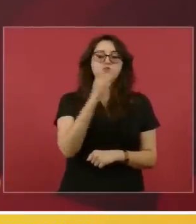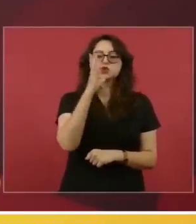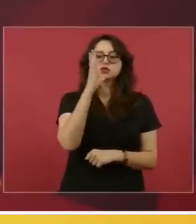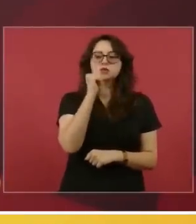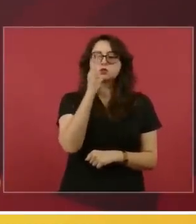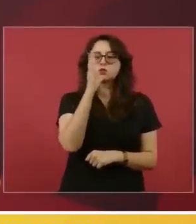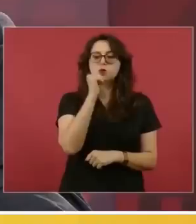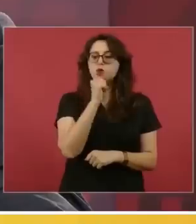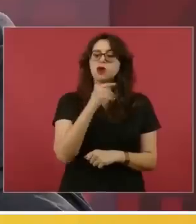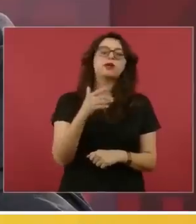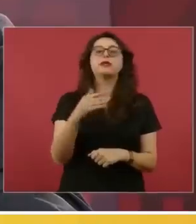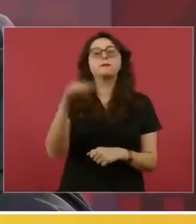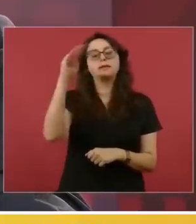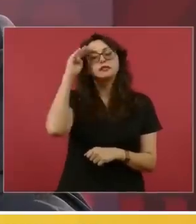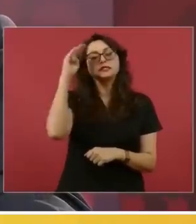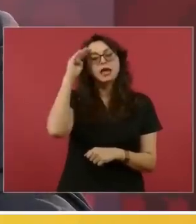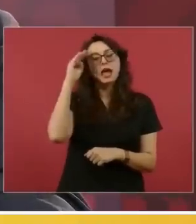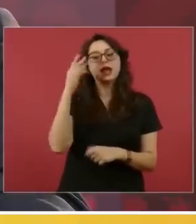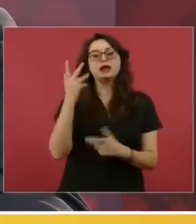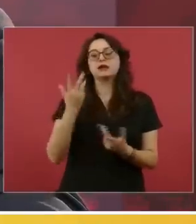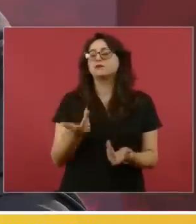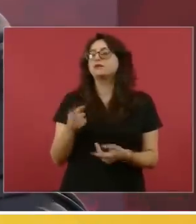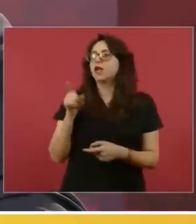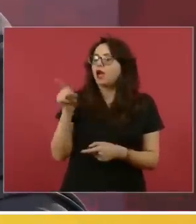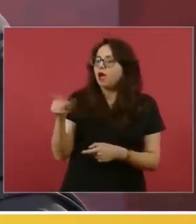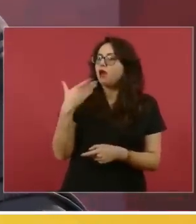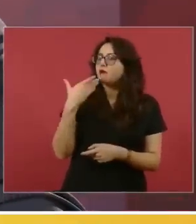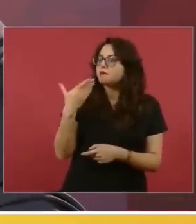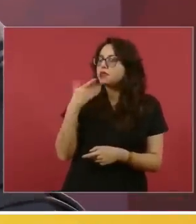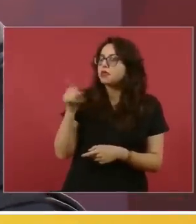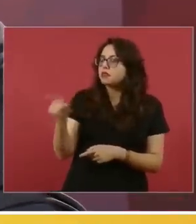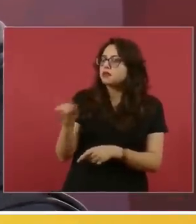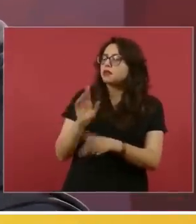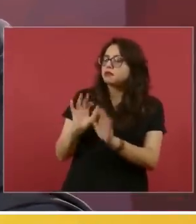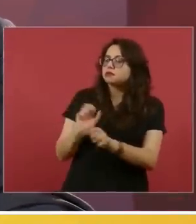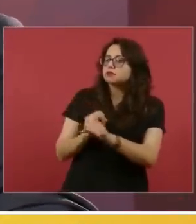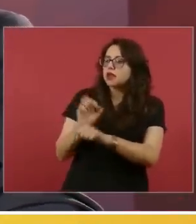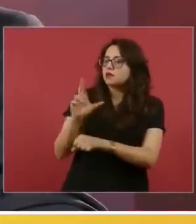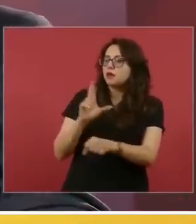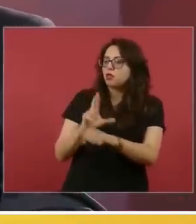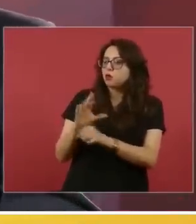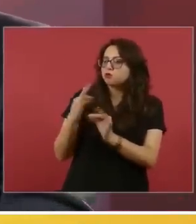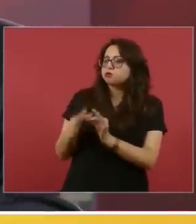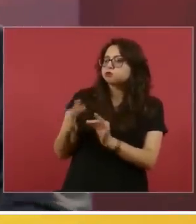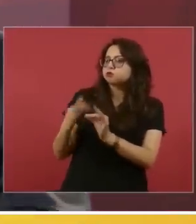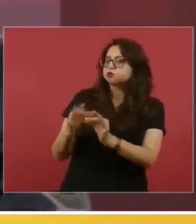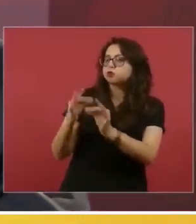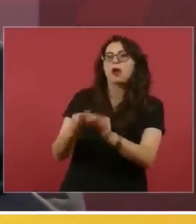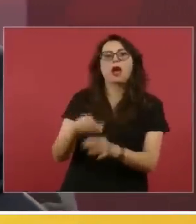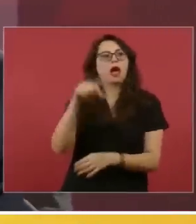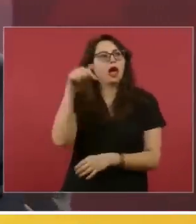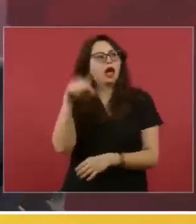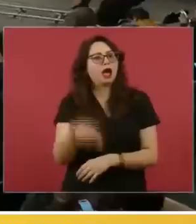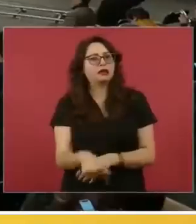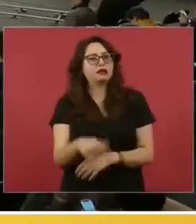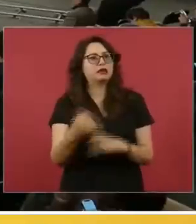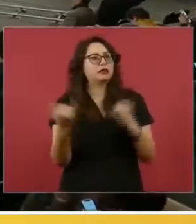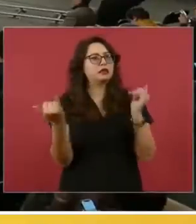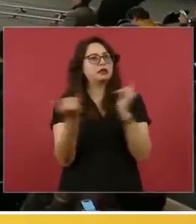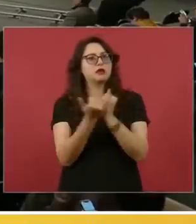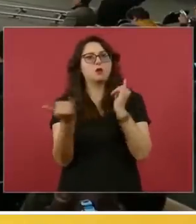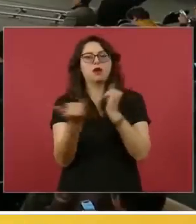no se pueden importar o exportar experiencias en cuanto a